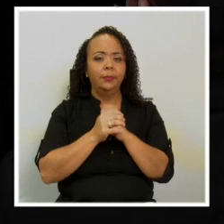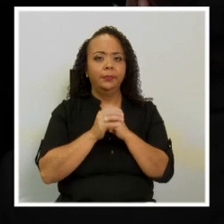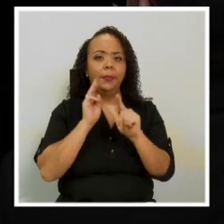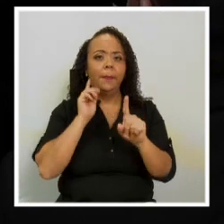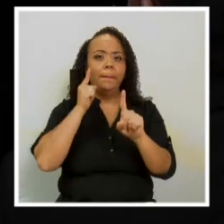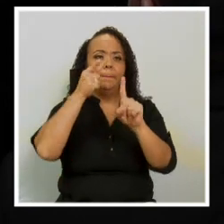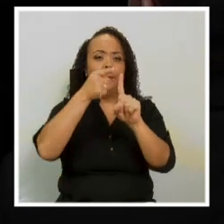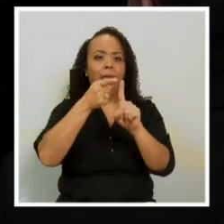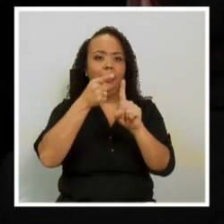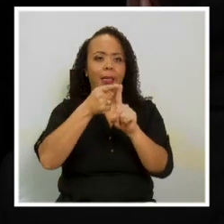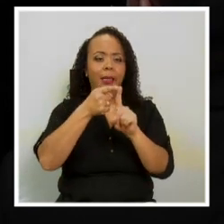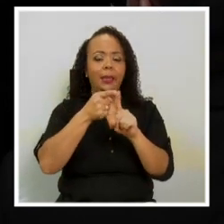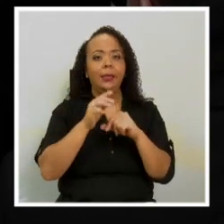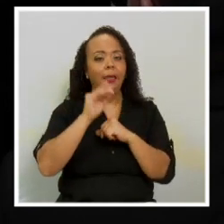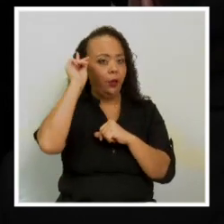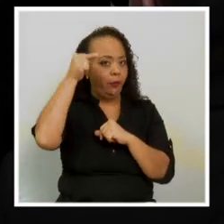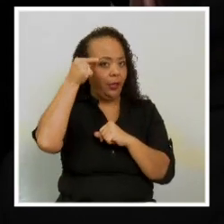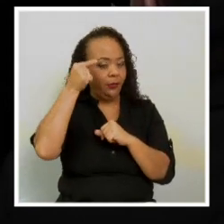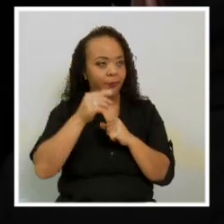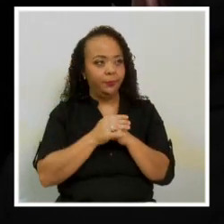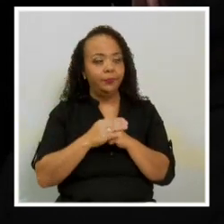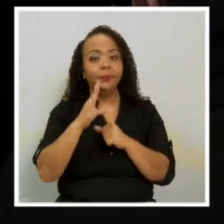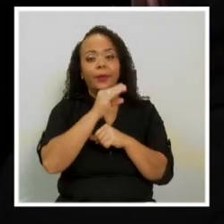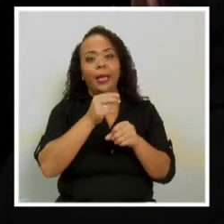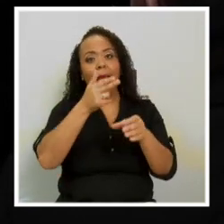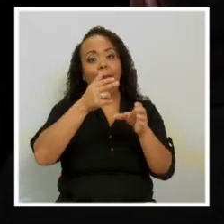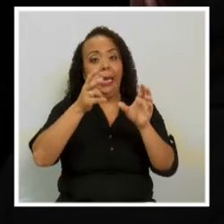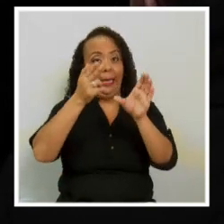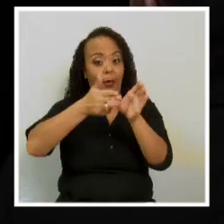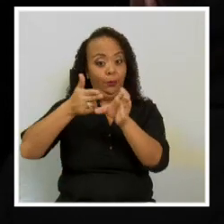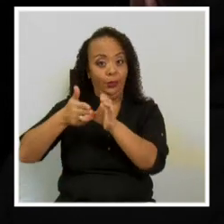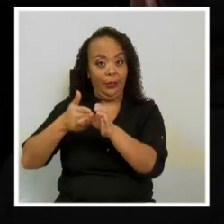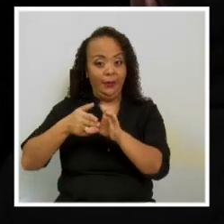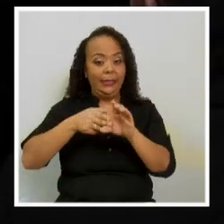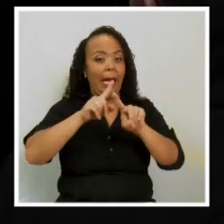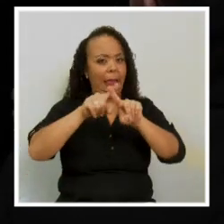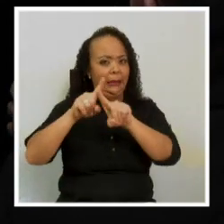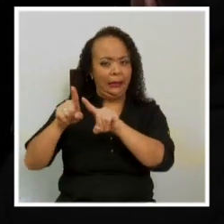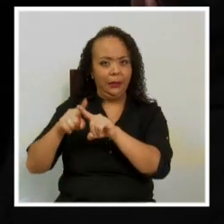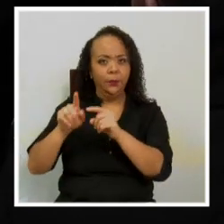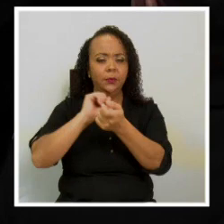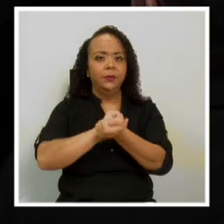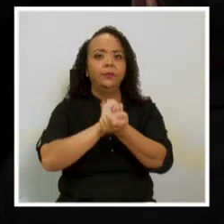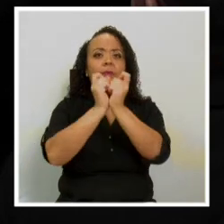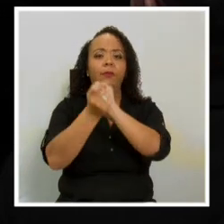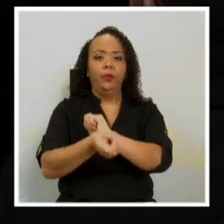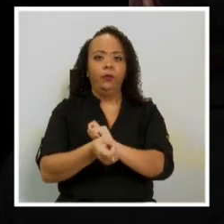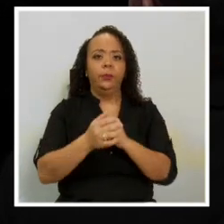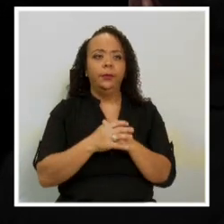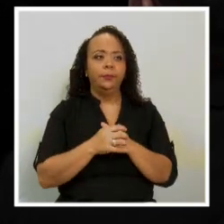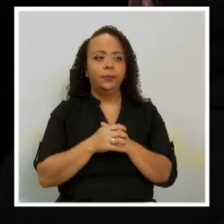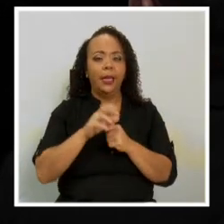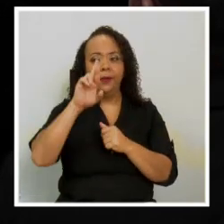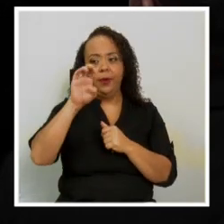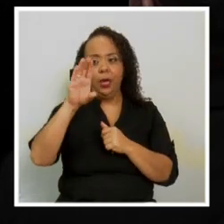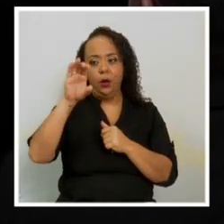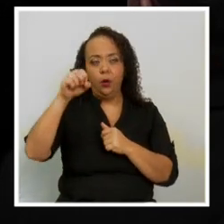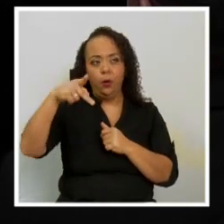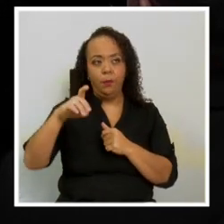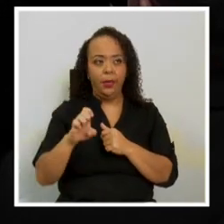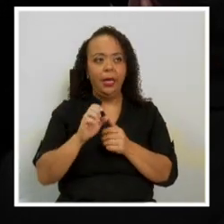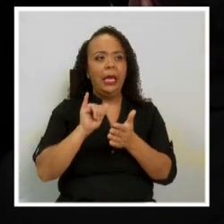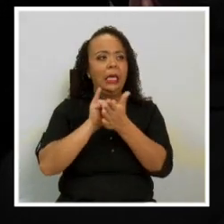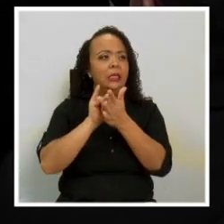de descarbonización del Ejecutivo, ¿verdad? Exacto, y el tema de los combustibles alternativos es la reforma a Recope. Bueno, en eso no va a tener